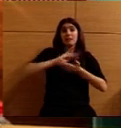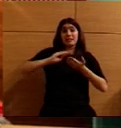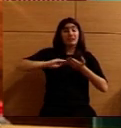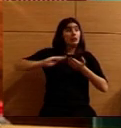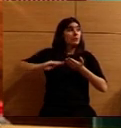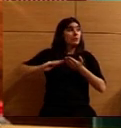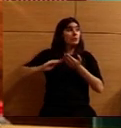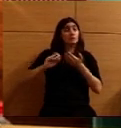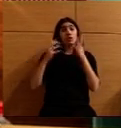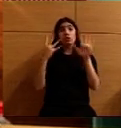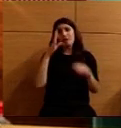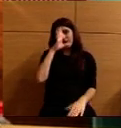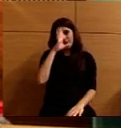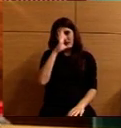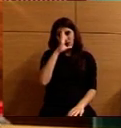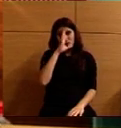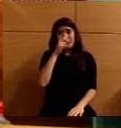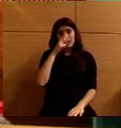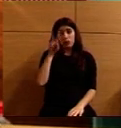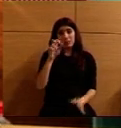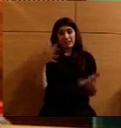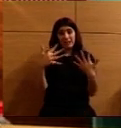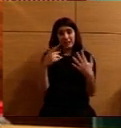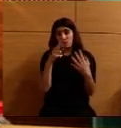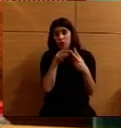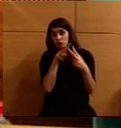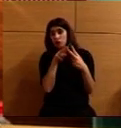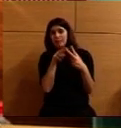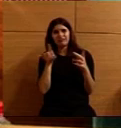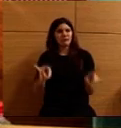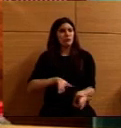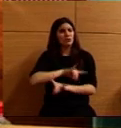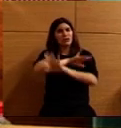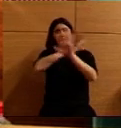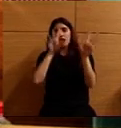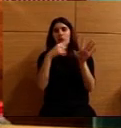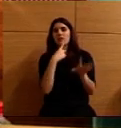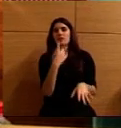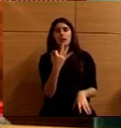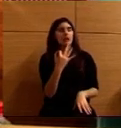Administrativo de 9 de febrero del 2010, donde clarísimamente